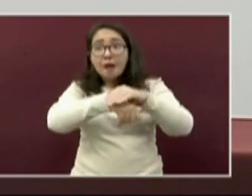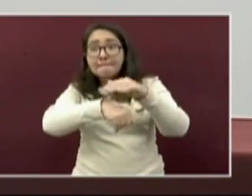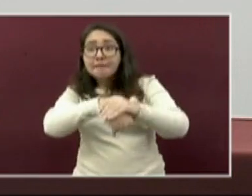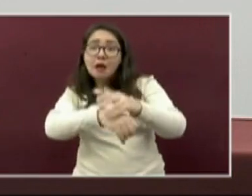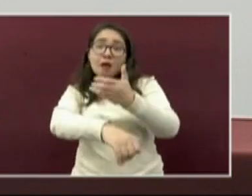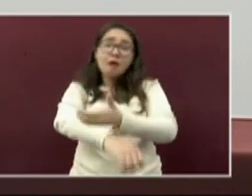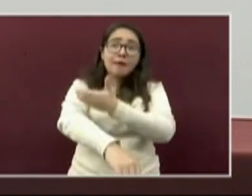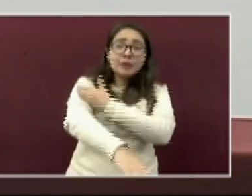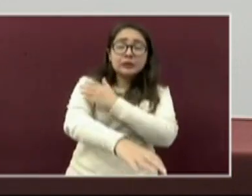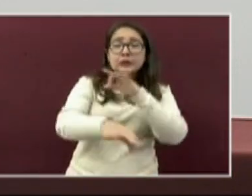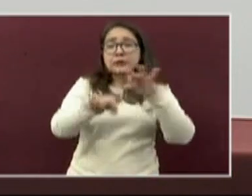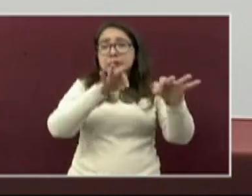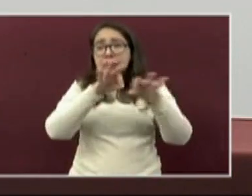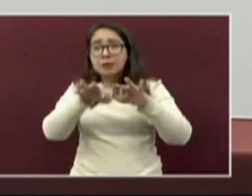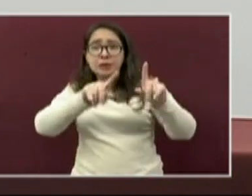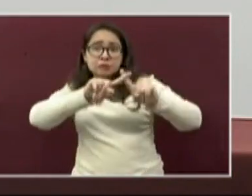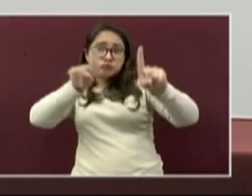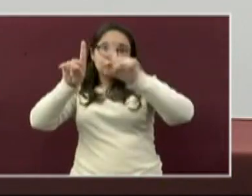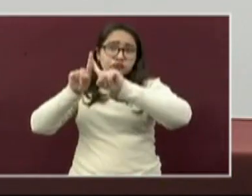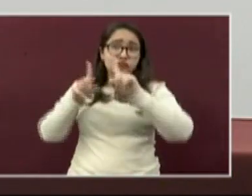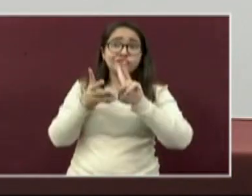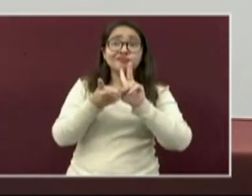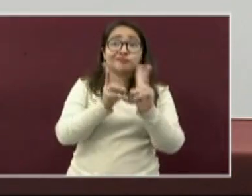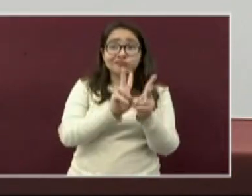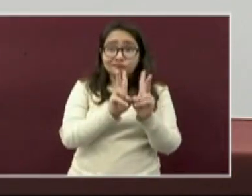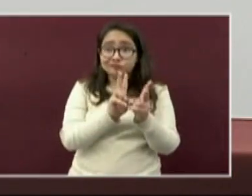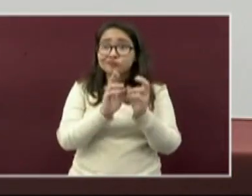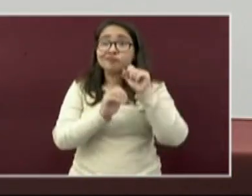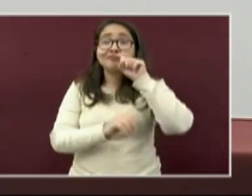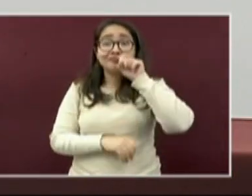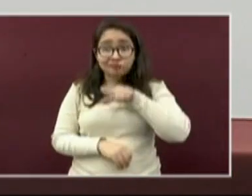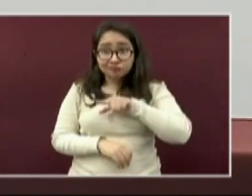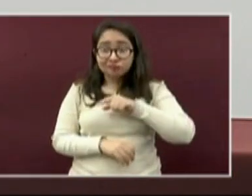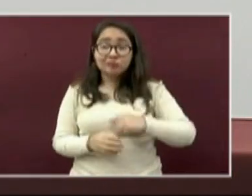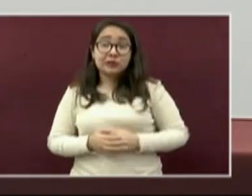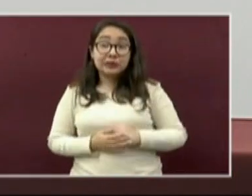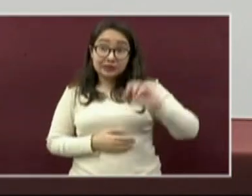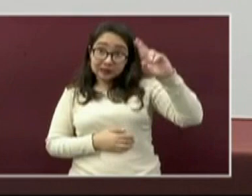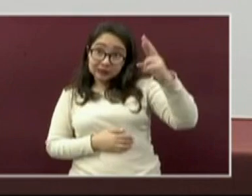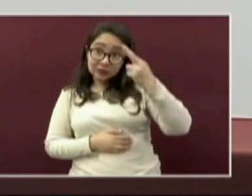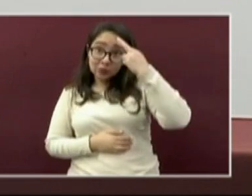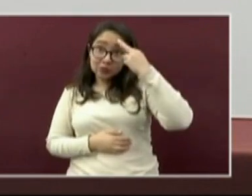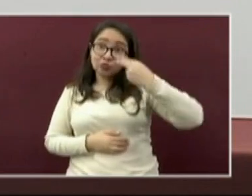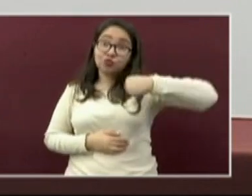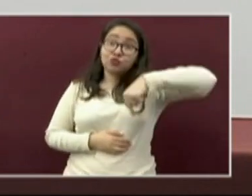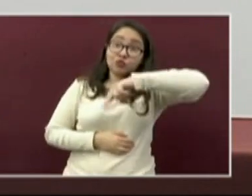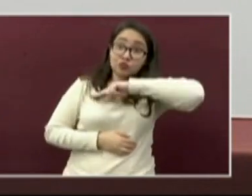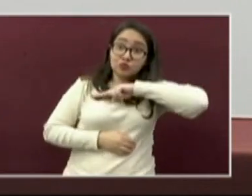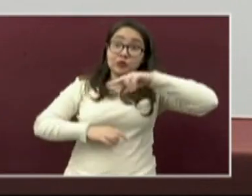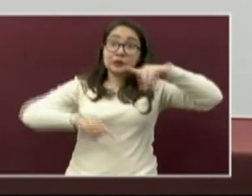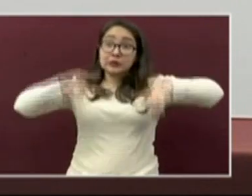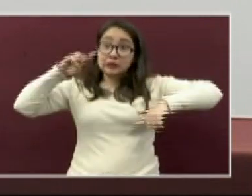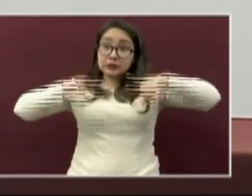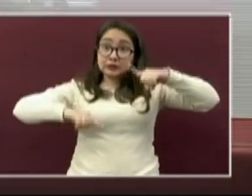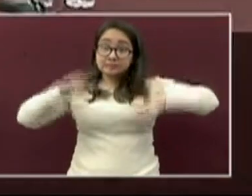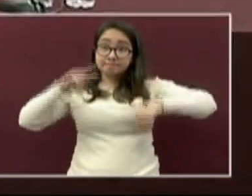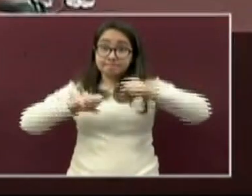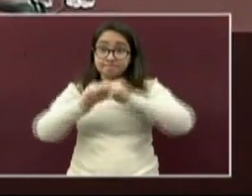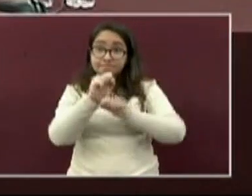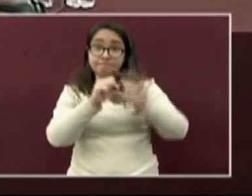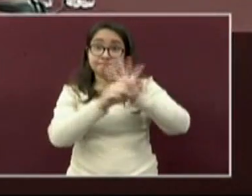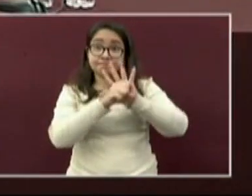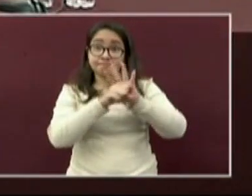de trabajo y vecinos recuerden de nosotros depende frenar la transmisión